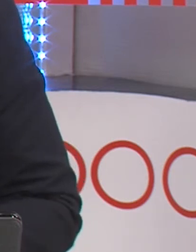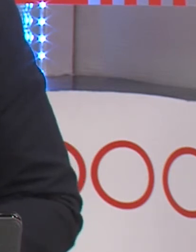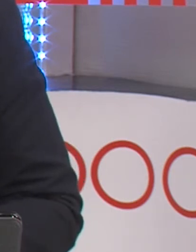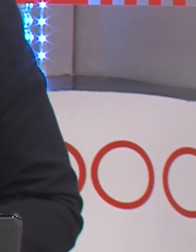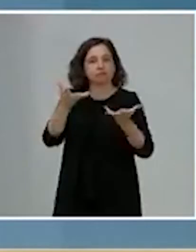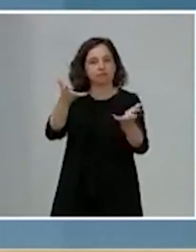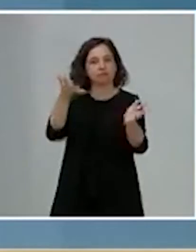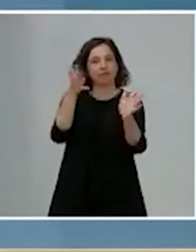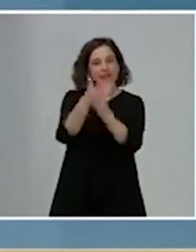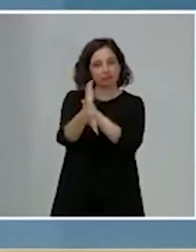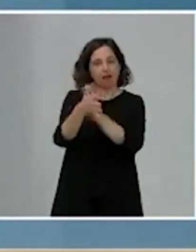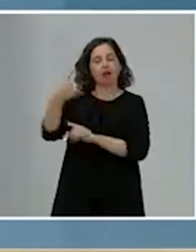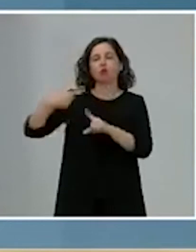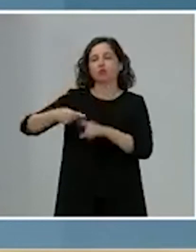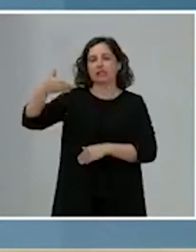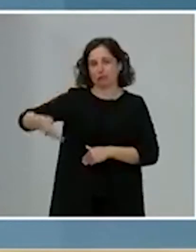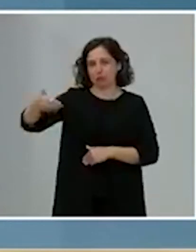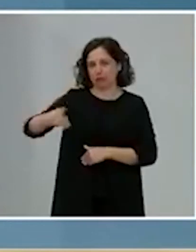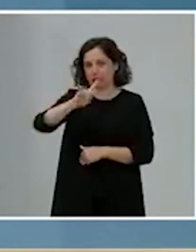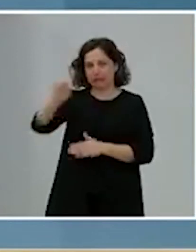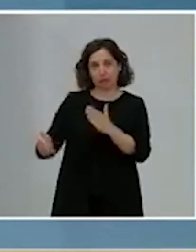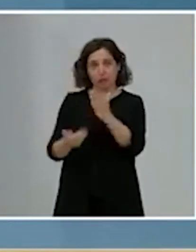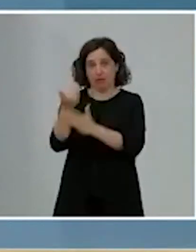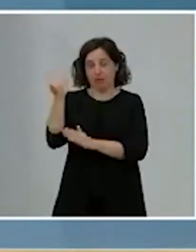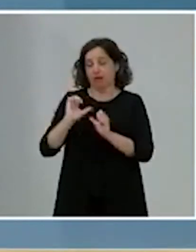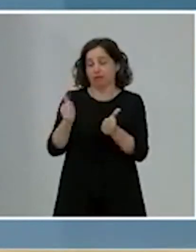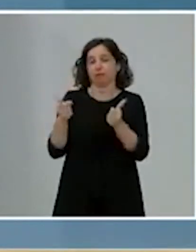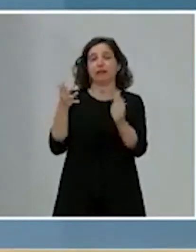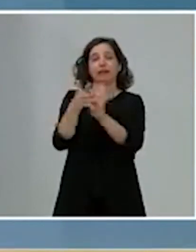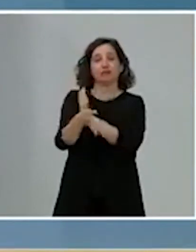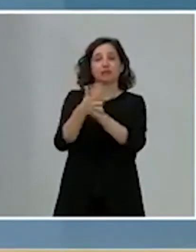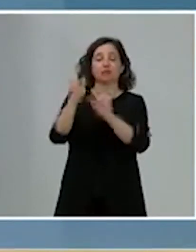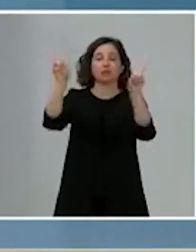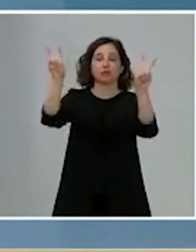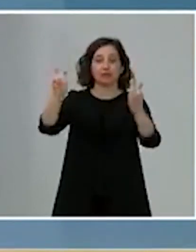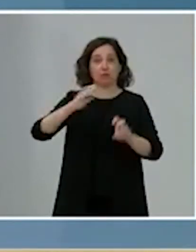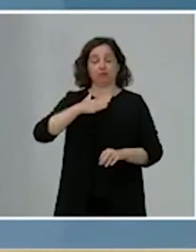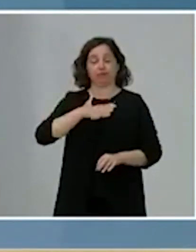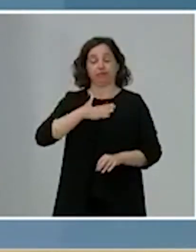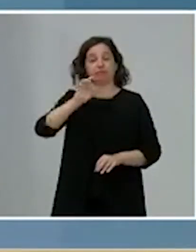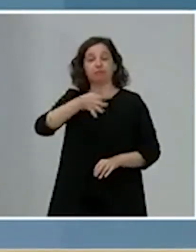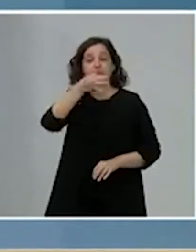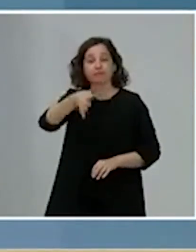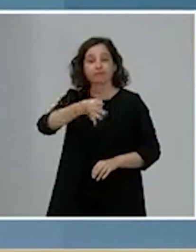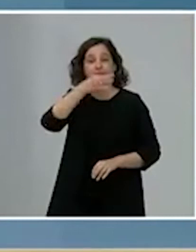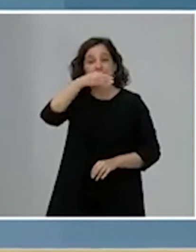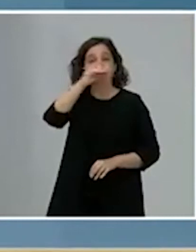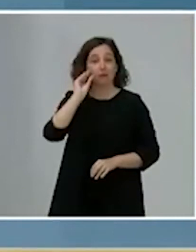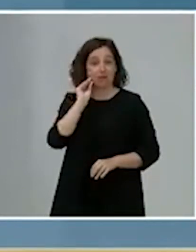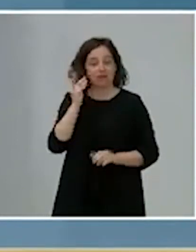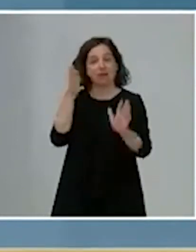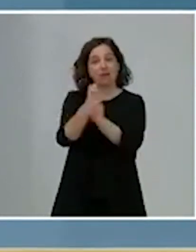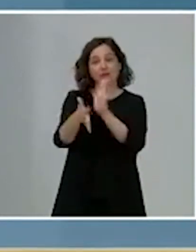esta mañana. El Consejo de Gobierno se iniciaba con la explicación que daba el propio presidente de ese decreto